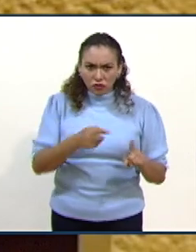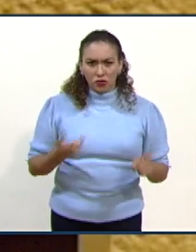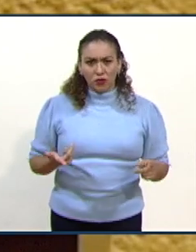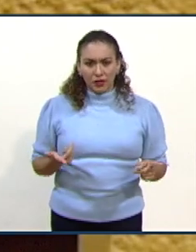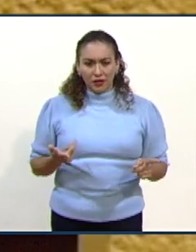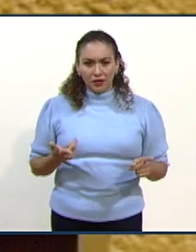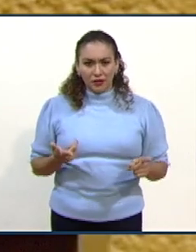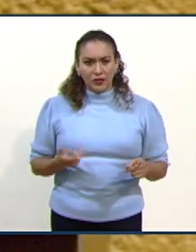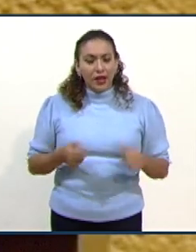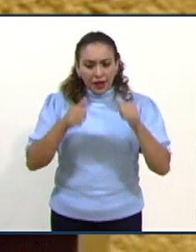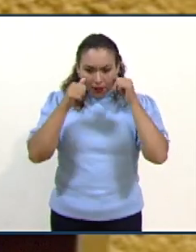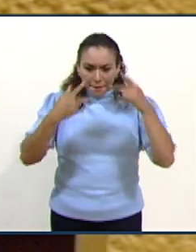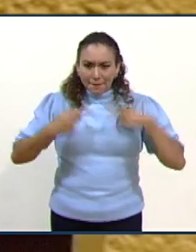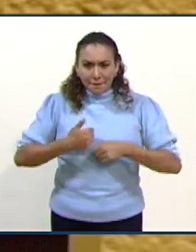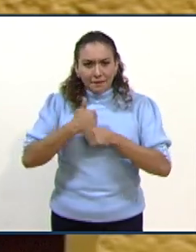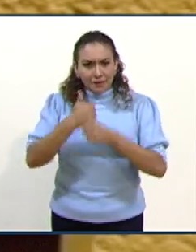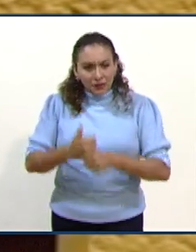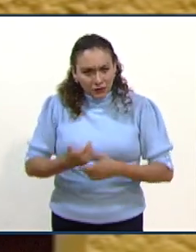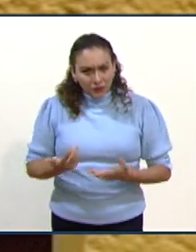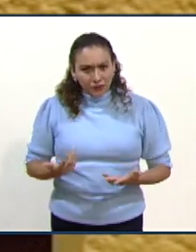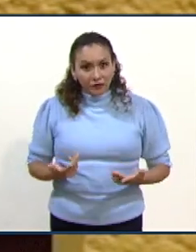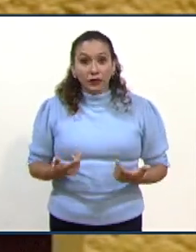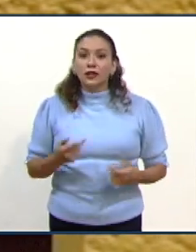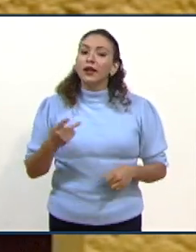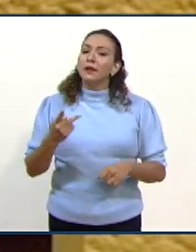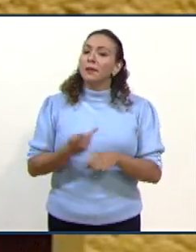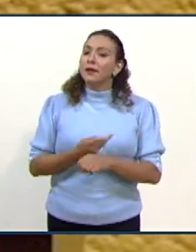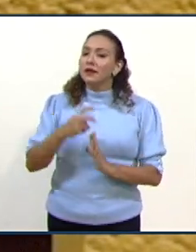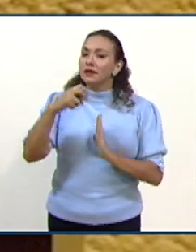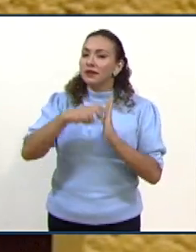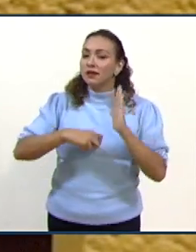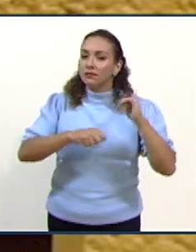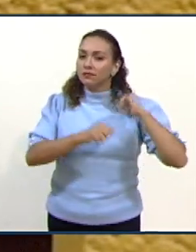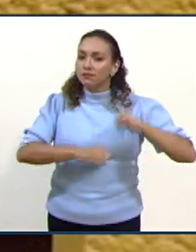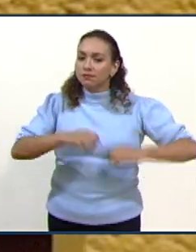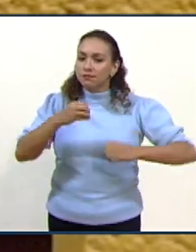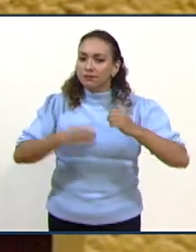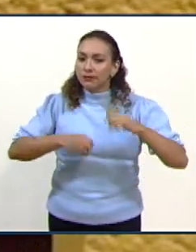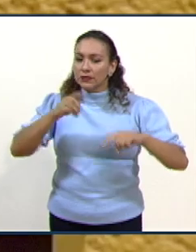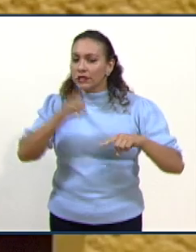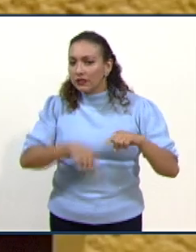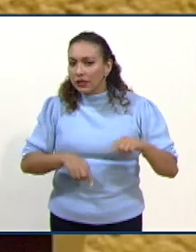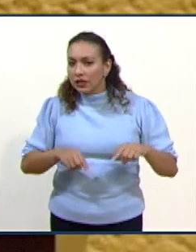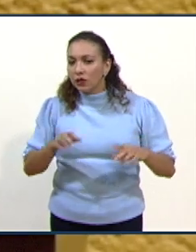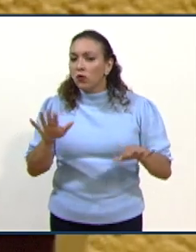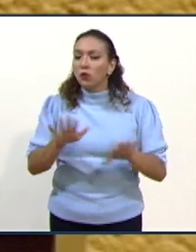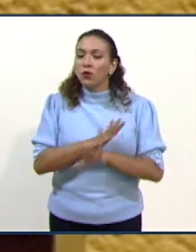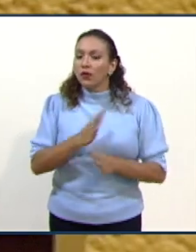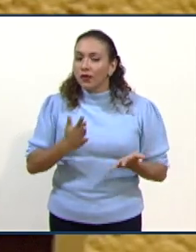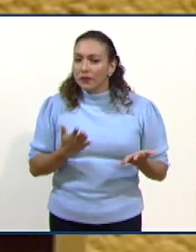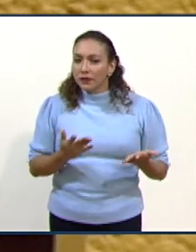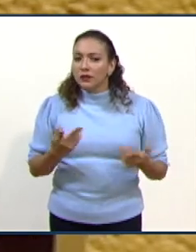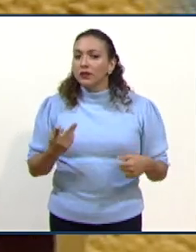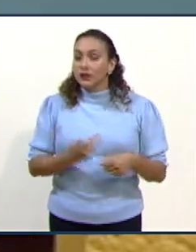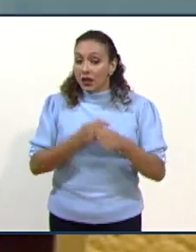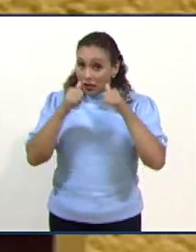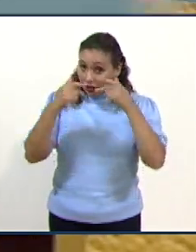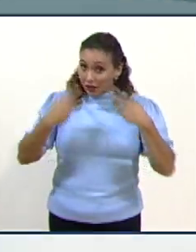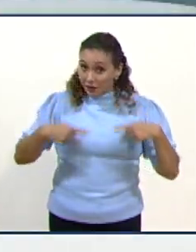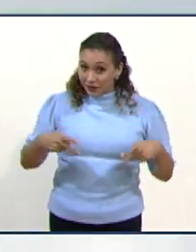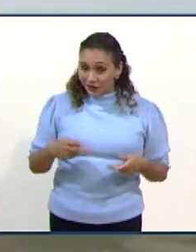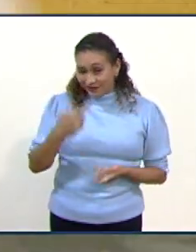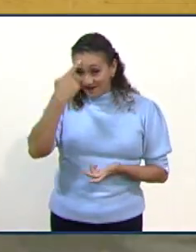Por eso, lo que estamos planteando aquí no es un rechazo a mejorar.